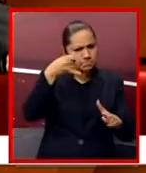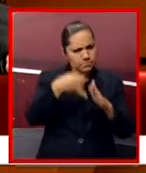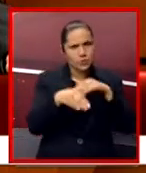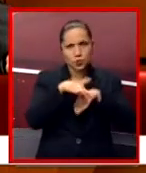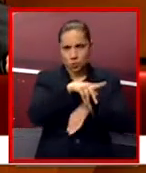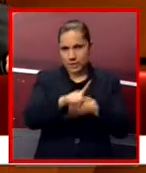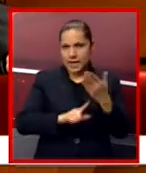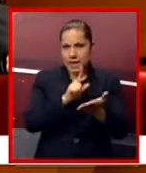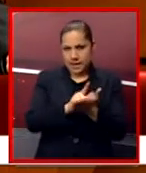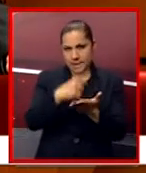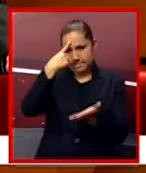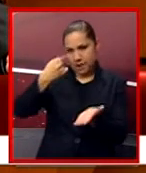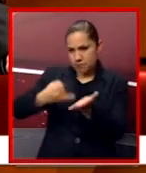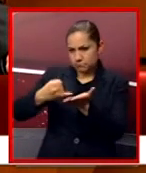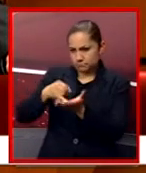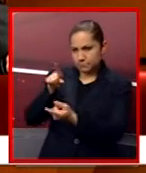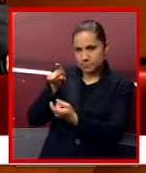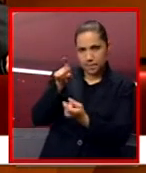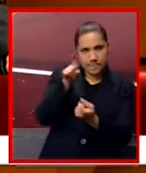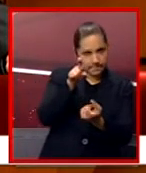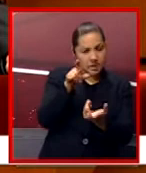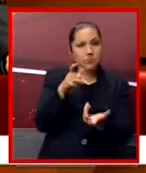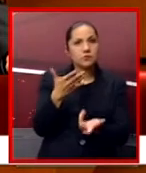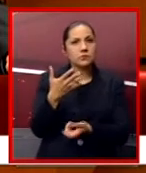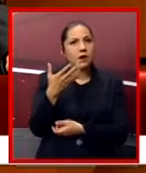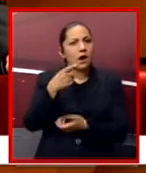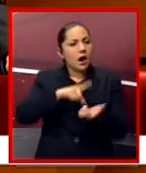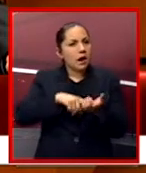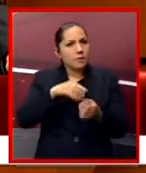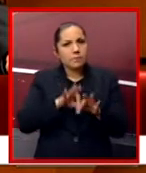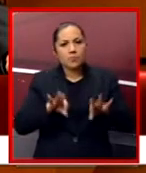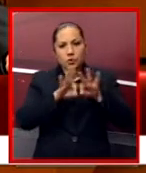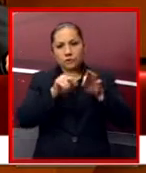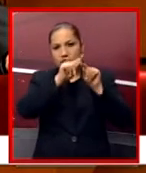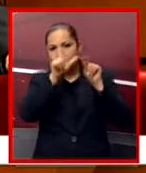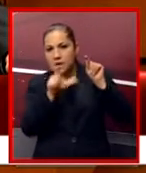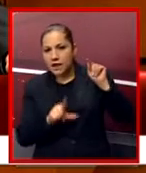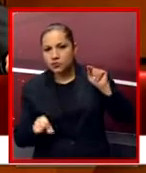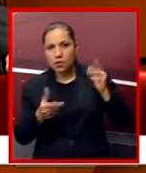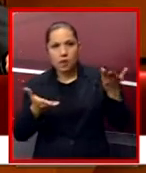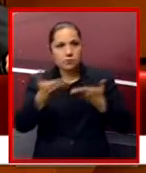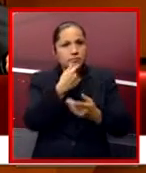la discusión en serio de crear un fondo nacional para enfrentar la